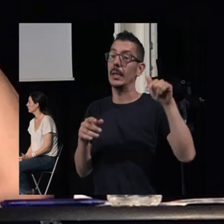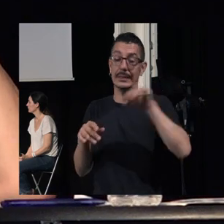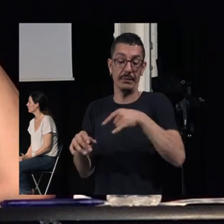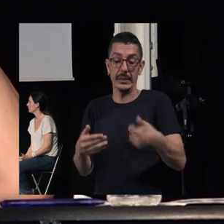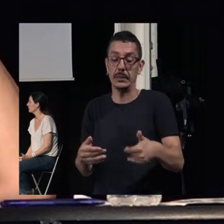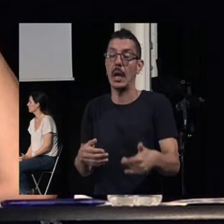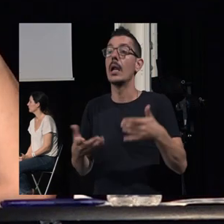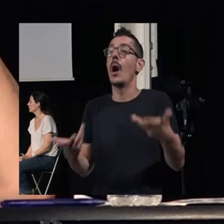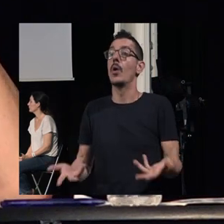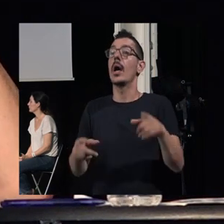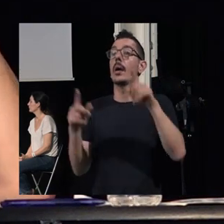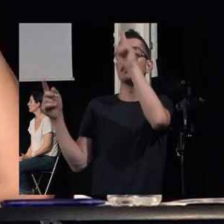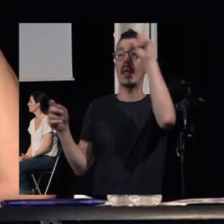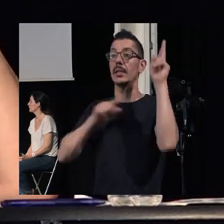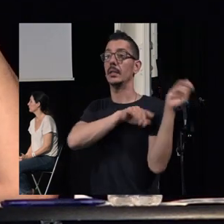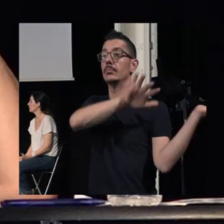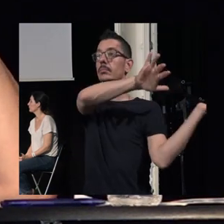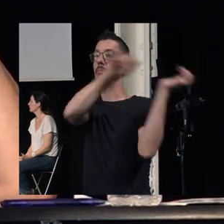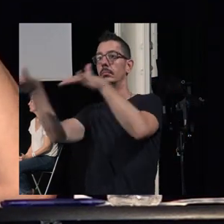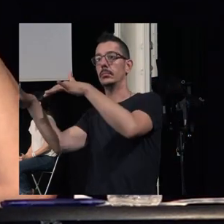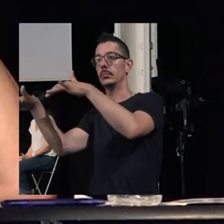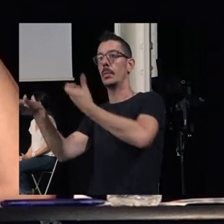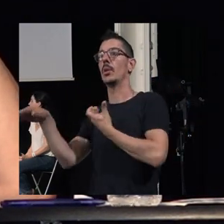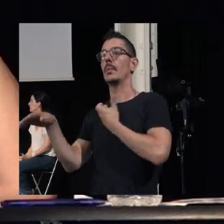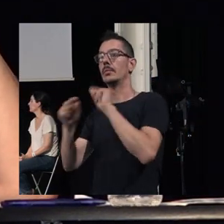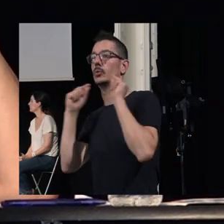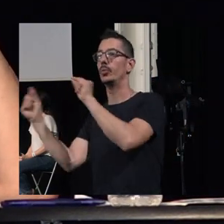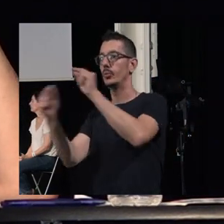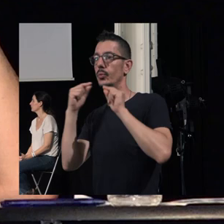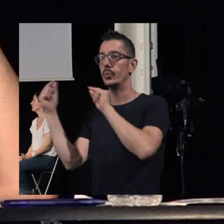El movimiento municipalista se ha reunido en Madrid para discutir